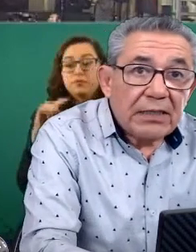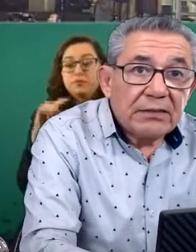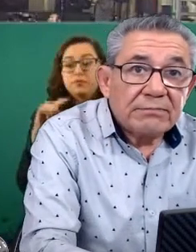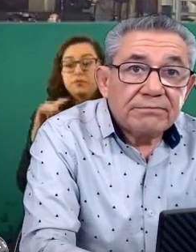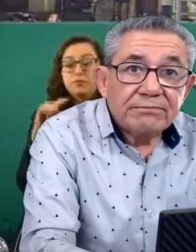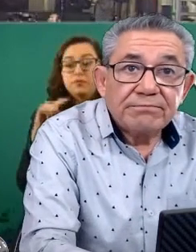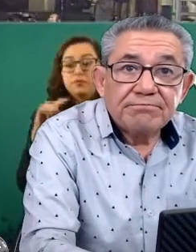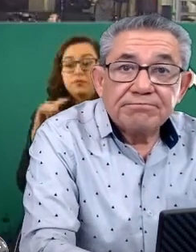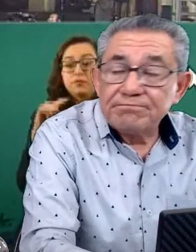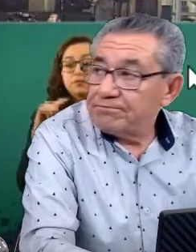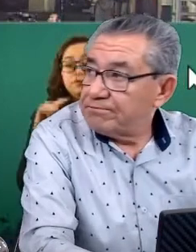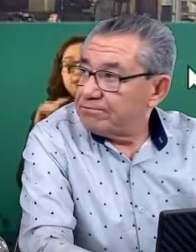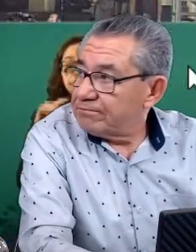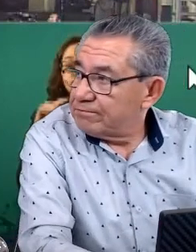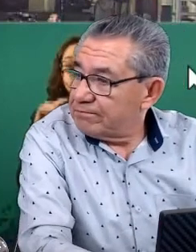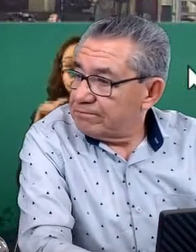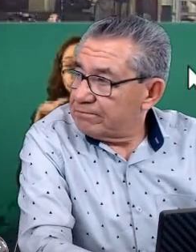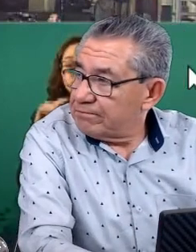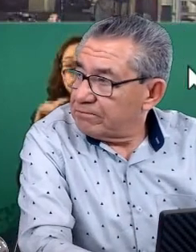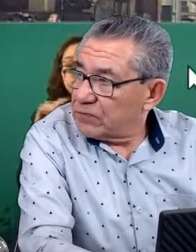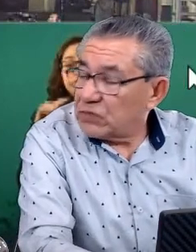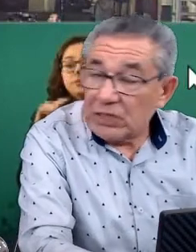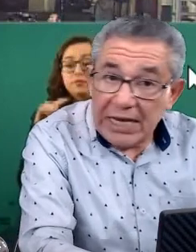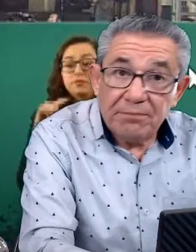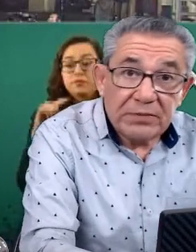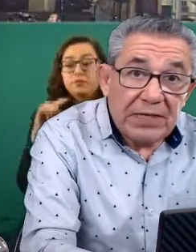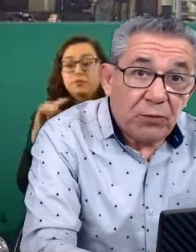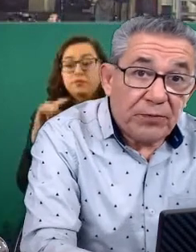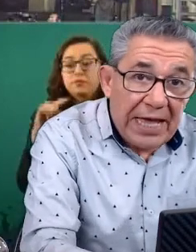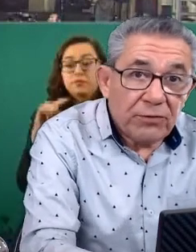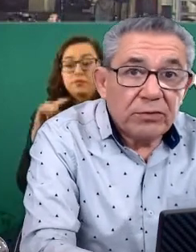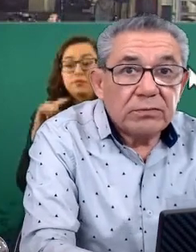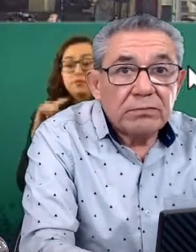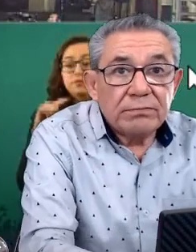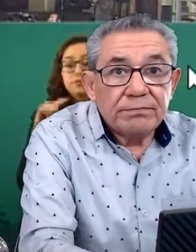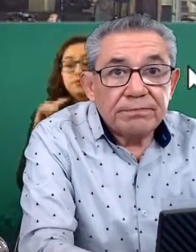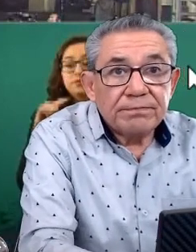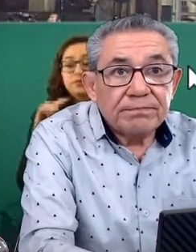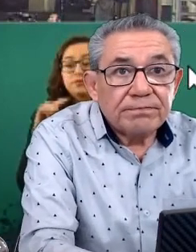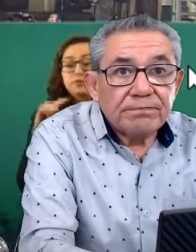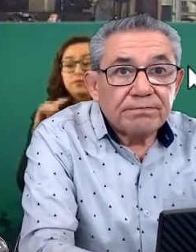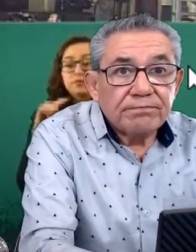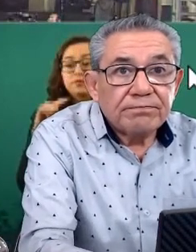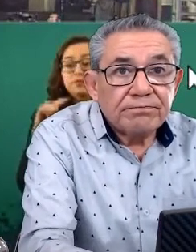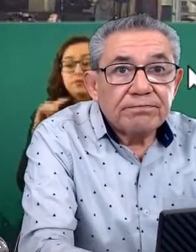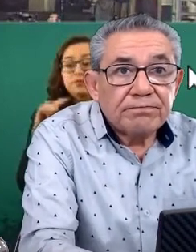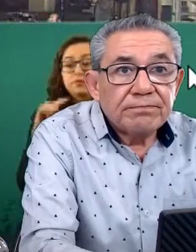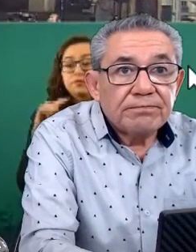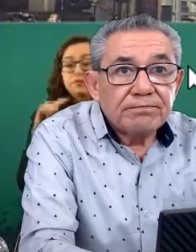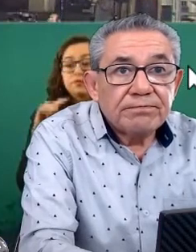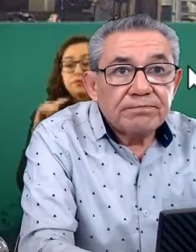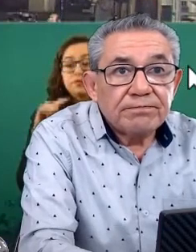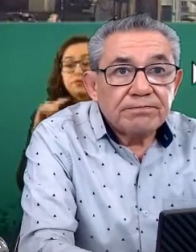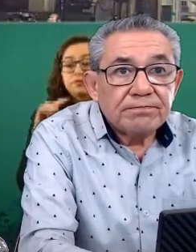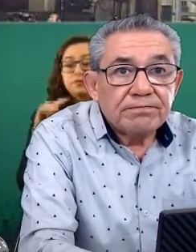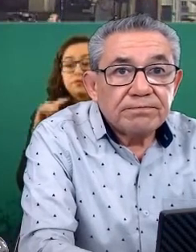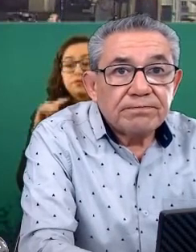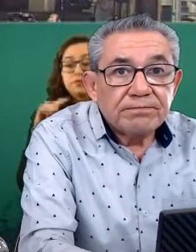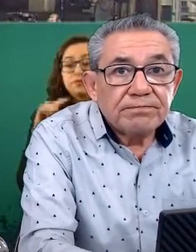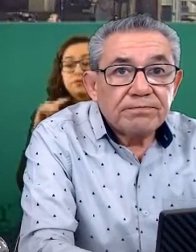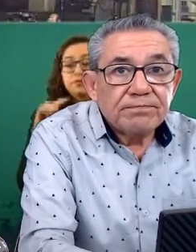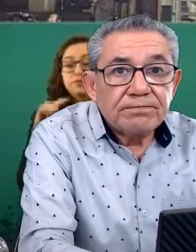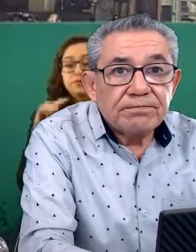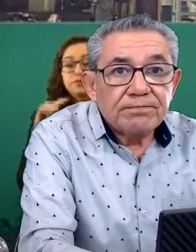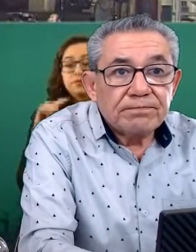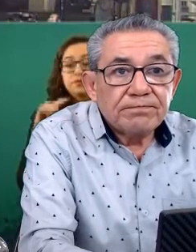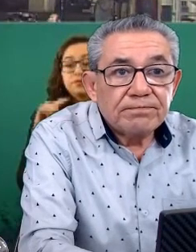Carlos. La tiene a punta de... Sí, sí, por miedo. De carne de cañón ahí el señor sinvergüenza